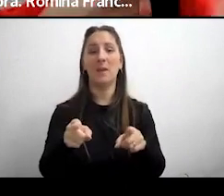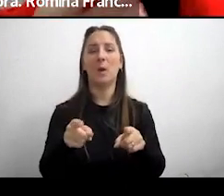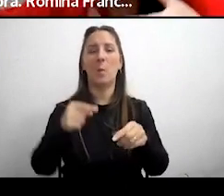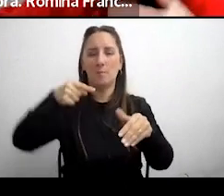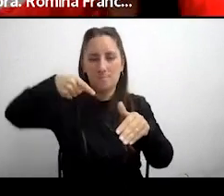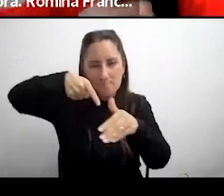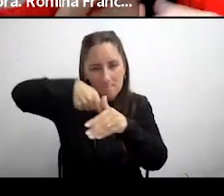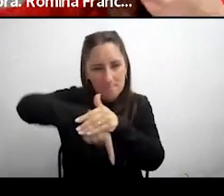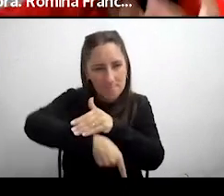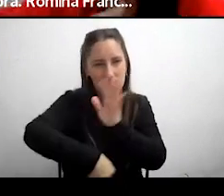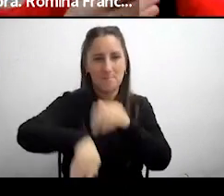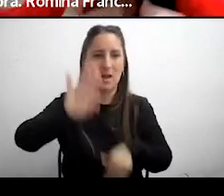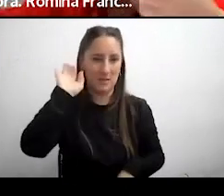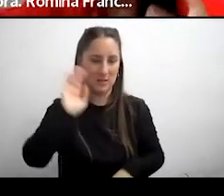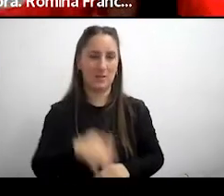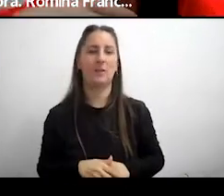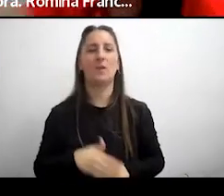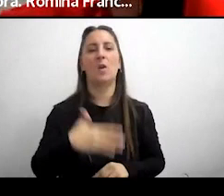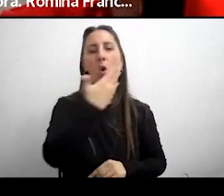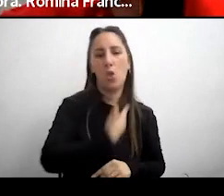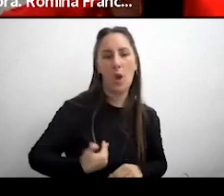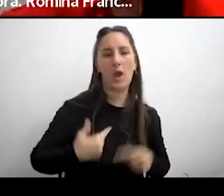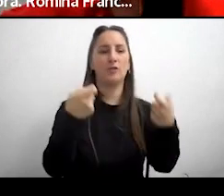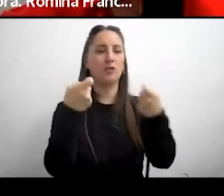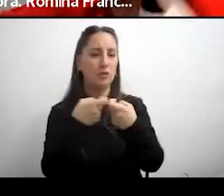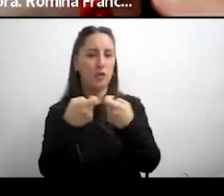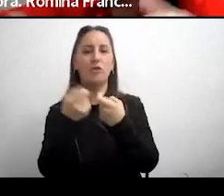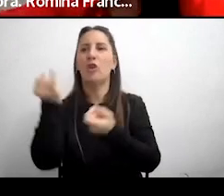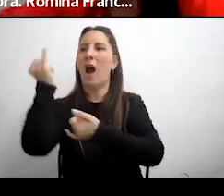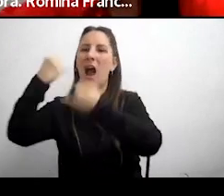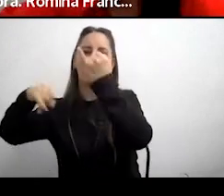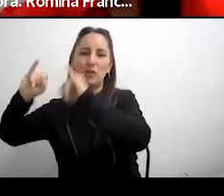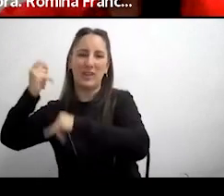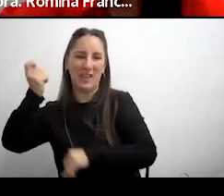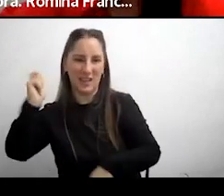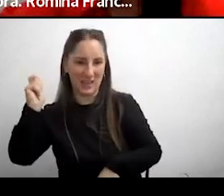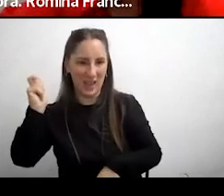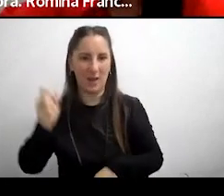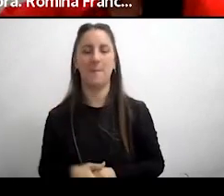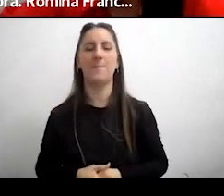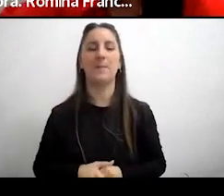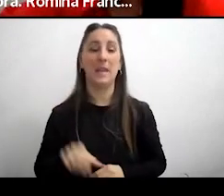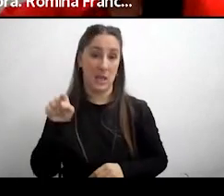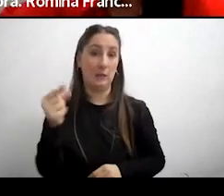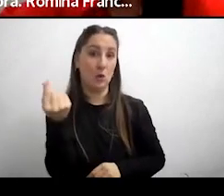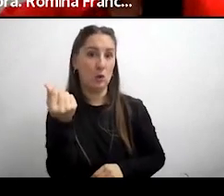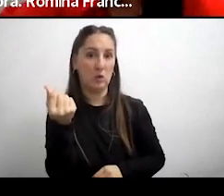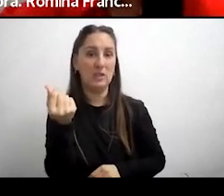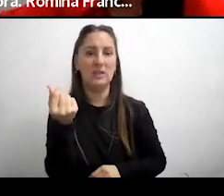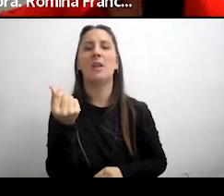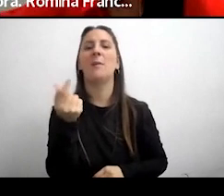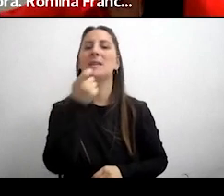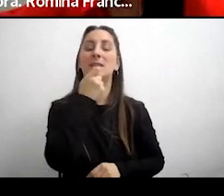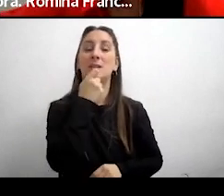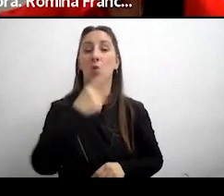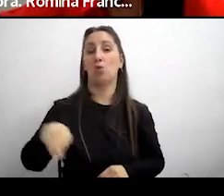más, bueno, esto que les decía, dueño socio, el tema de los accionistas, hay un fundamento más que quizás les va a servir si se encuentran con